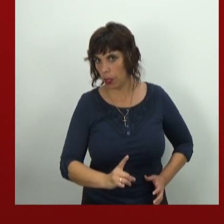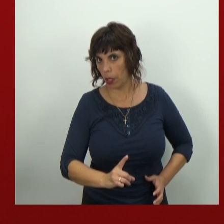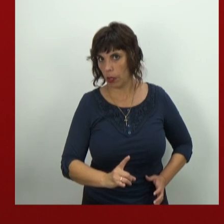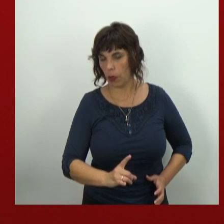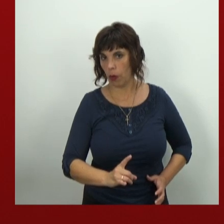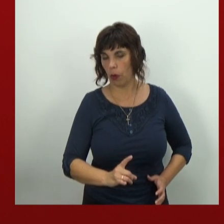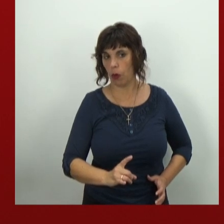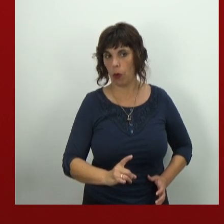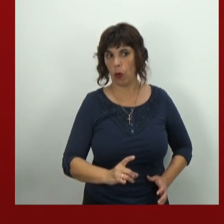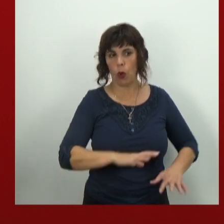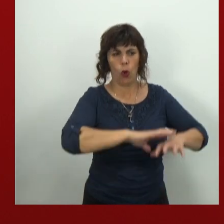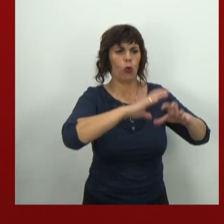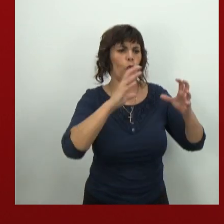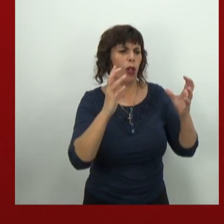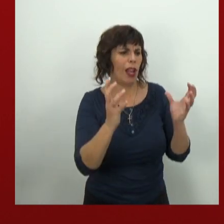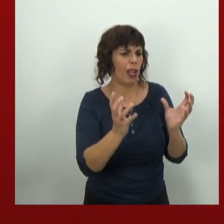Uranos,